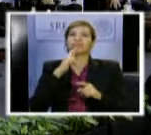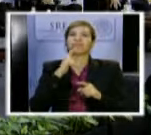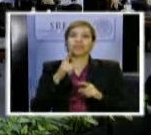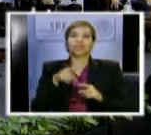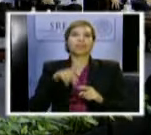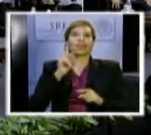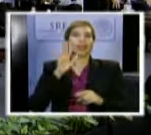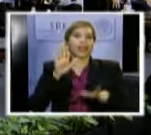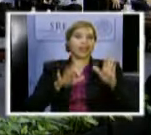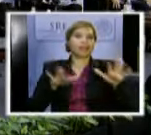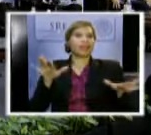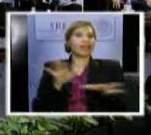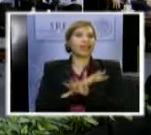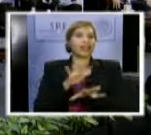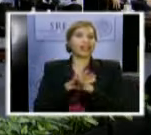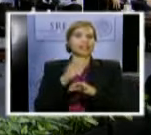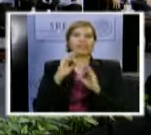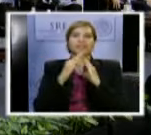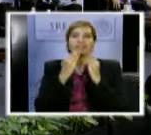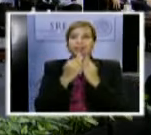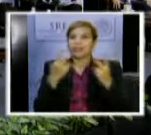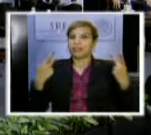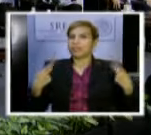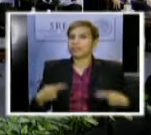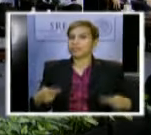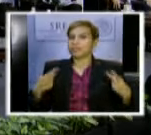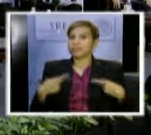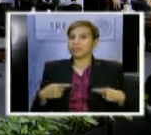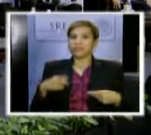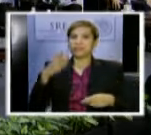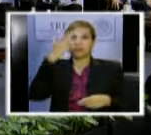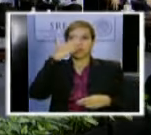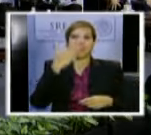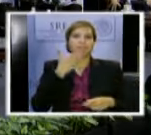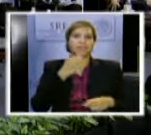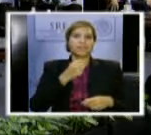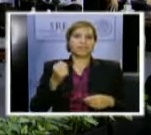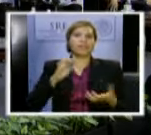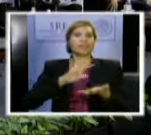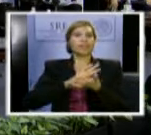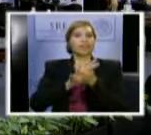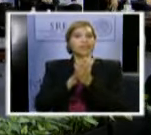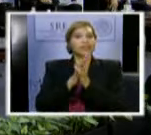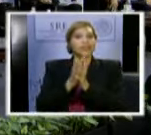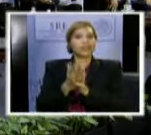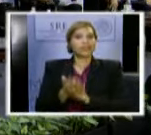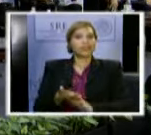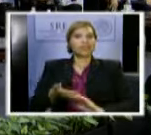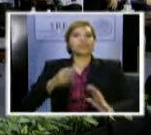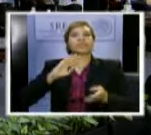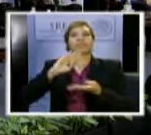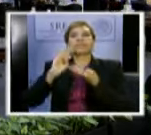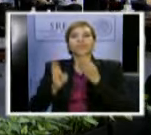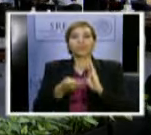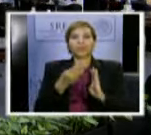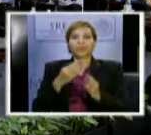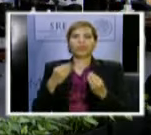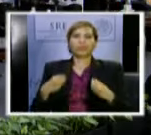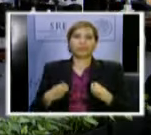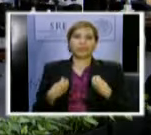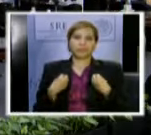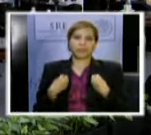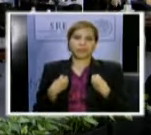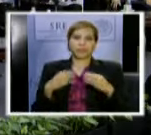pero sobre todo cambia la dinámica de las personas y su capacidad de transformar su mundo y el mundo en el que